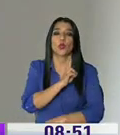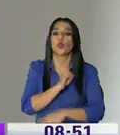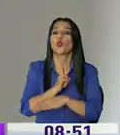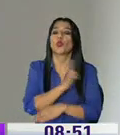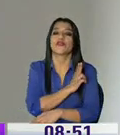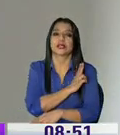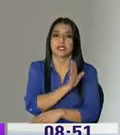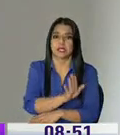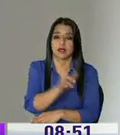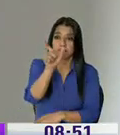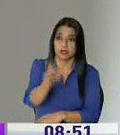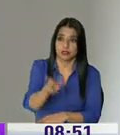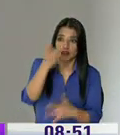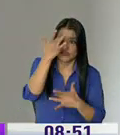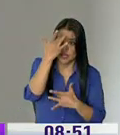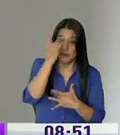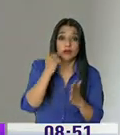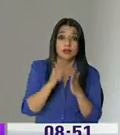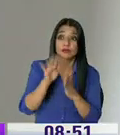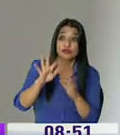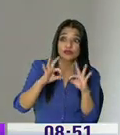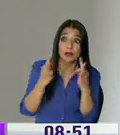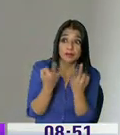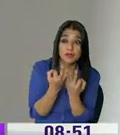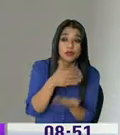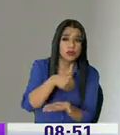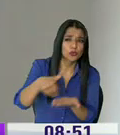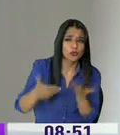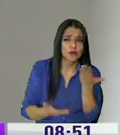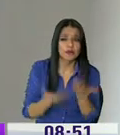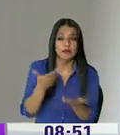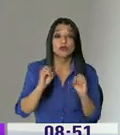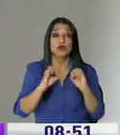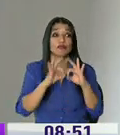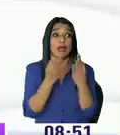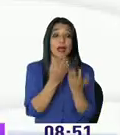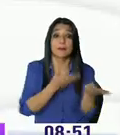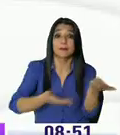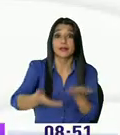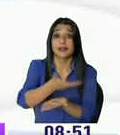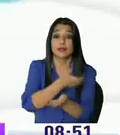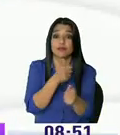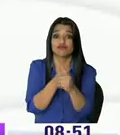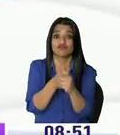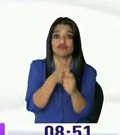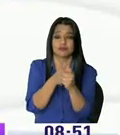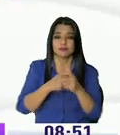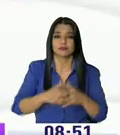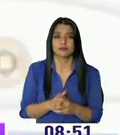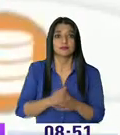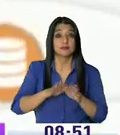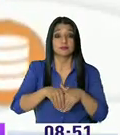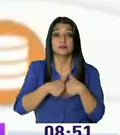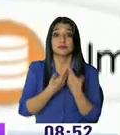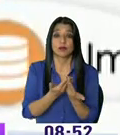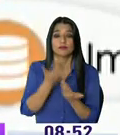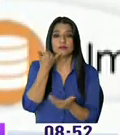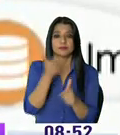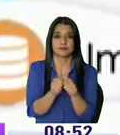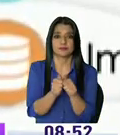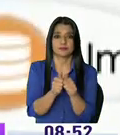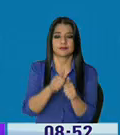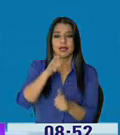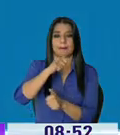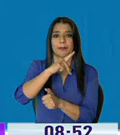un caso sospechoso en su familia o en las familias vecinas. Esto se realizará a través de una